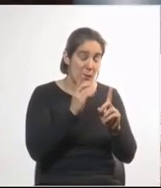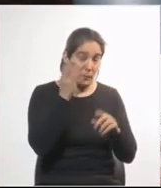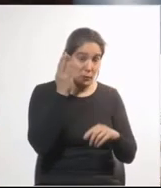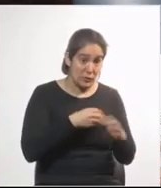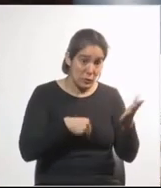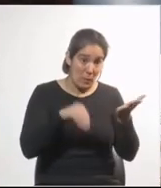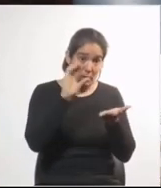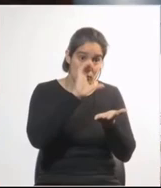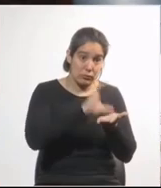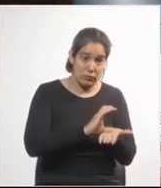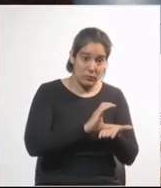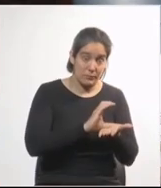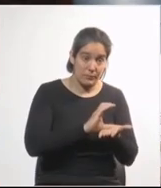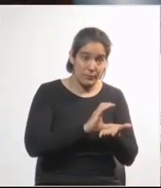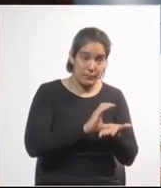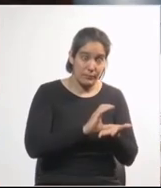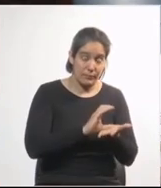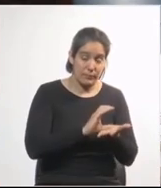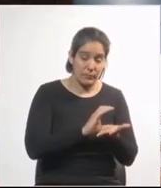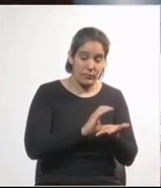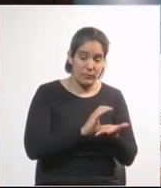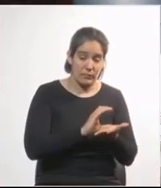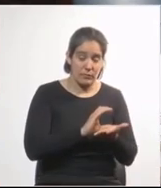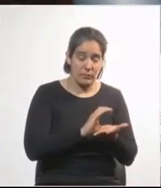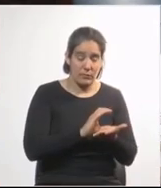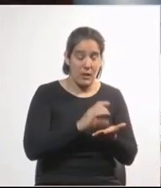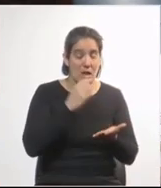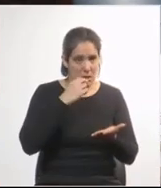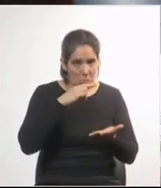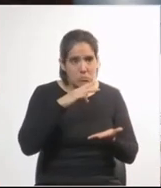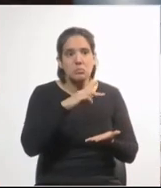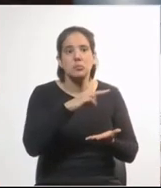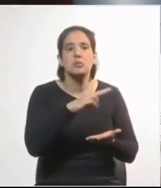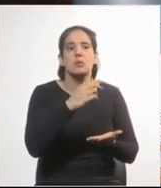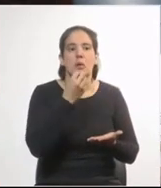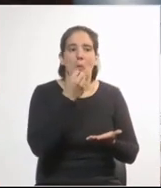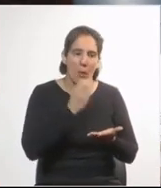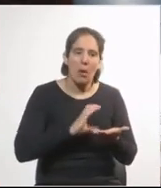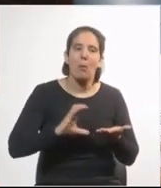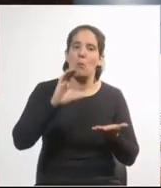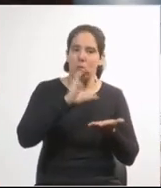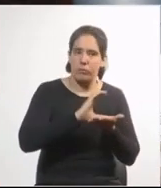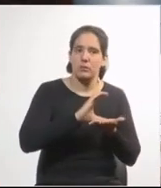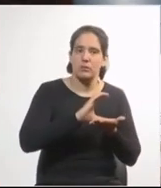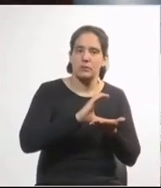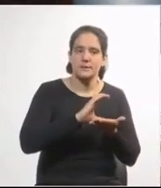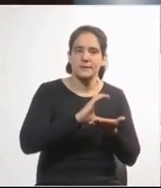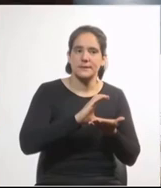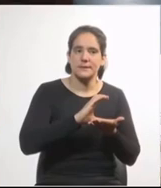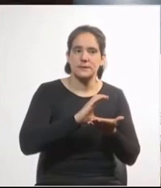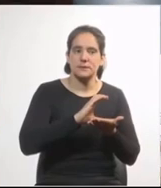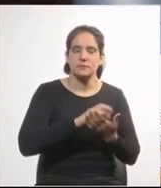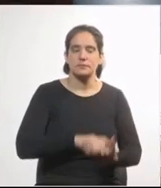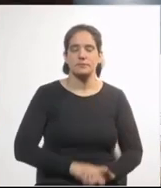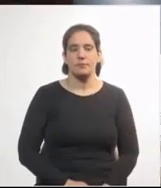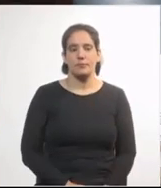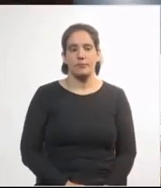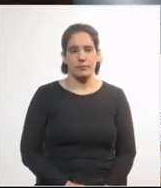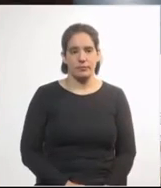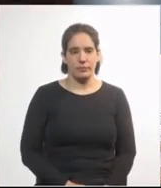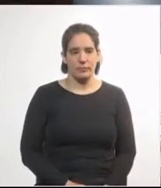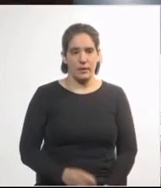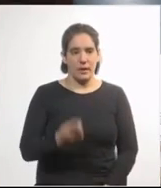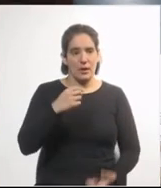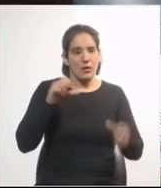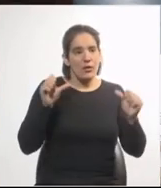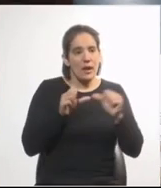2019, y ciertamente que se han sostenido e incrementado algunas transferencias monetarias, en lo